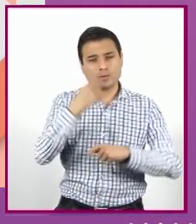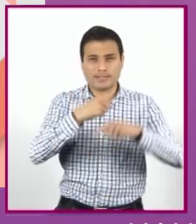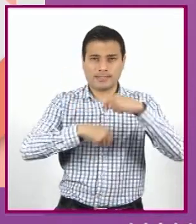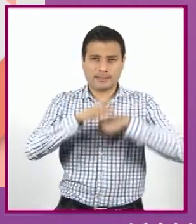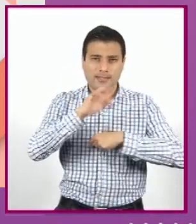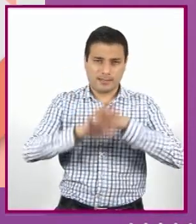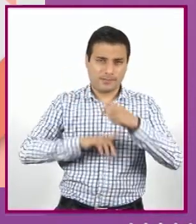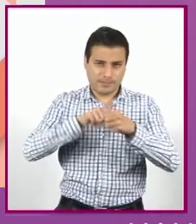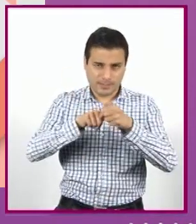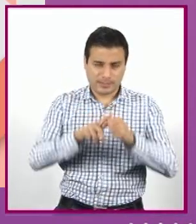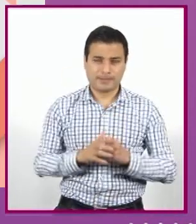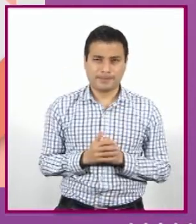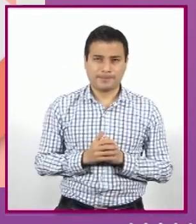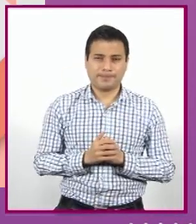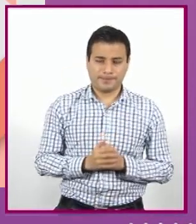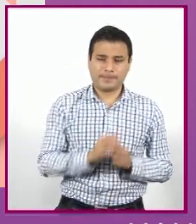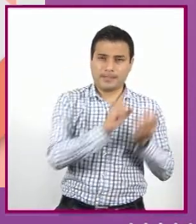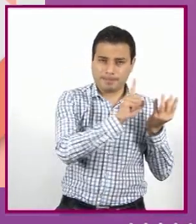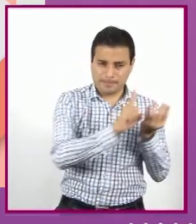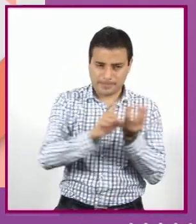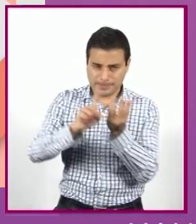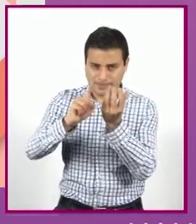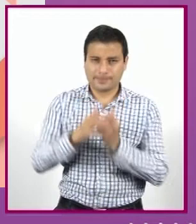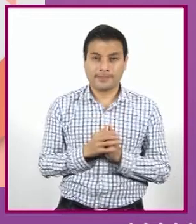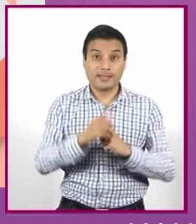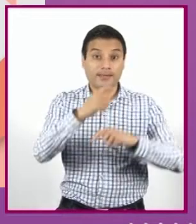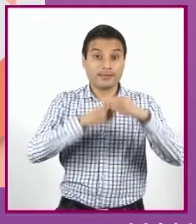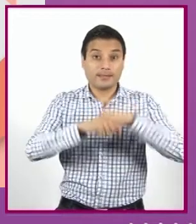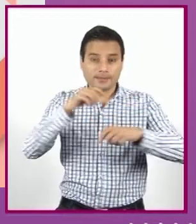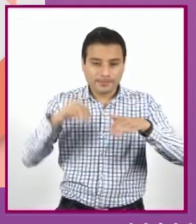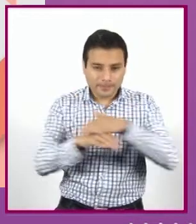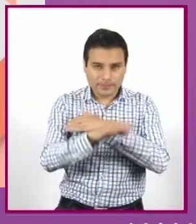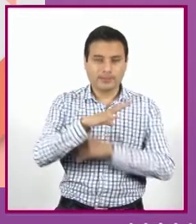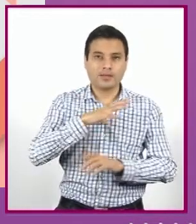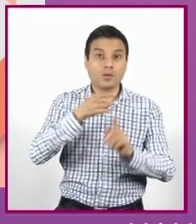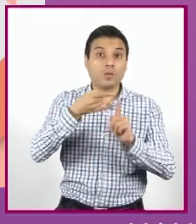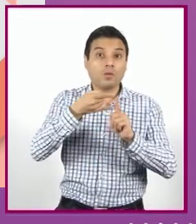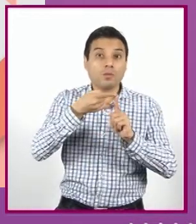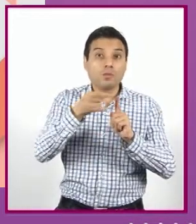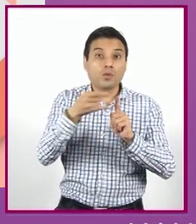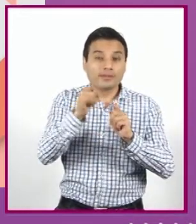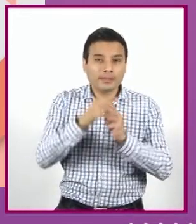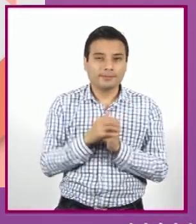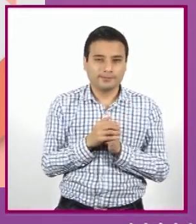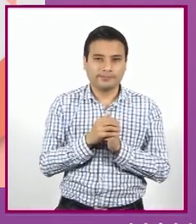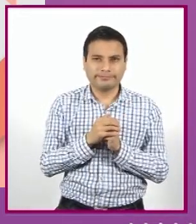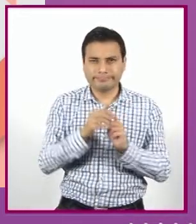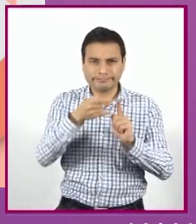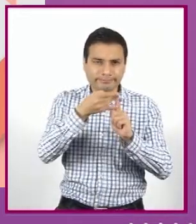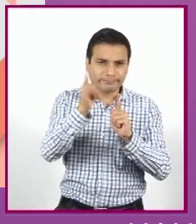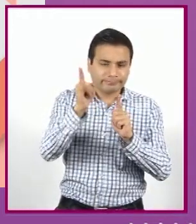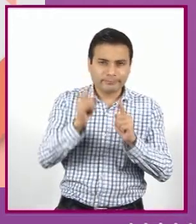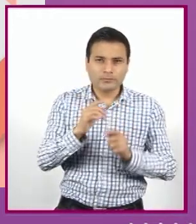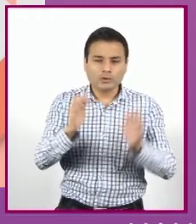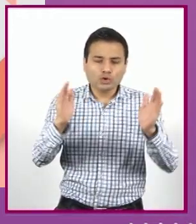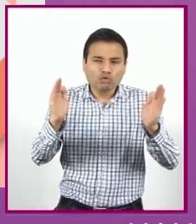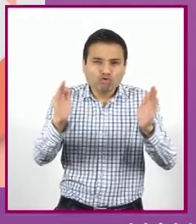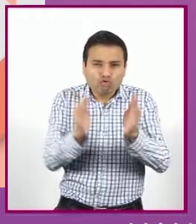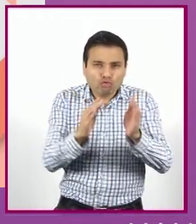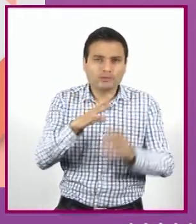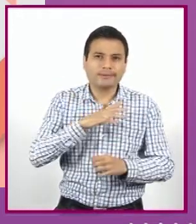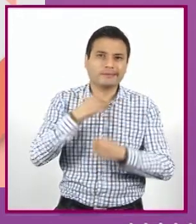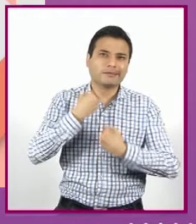mascotas. Paseando por la tienda, vi una puerta que conducía a una pequeña bodega donde guardaban